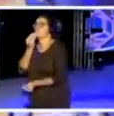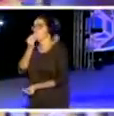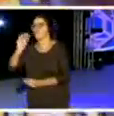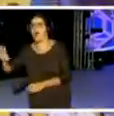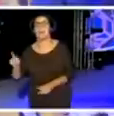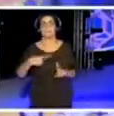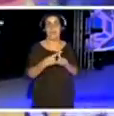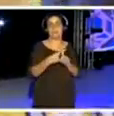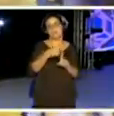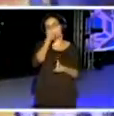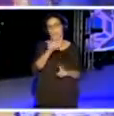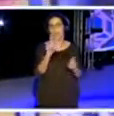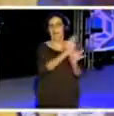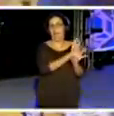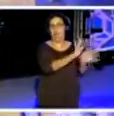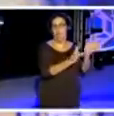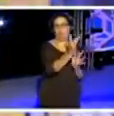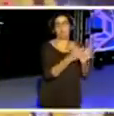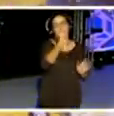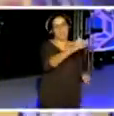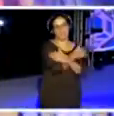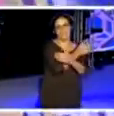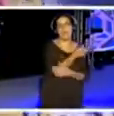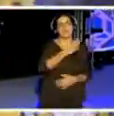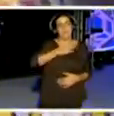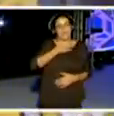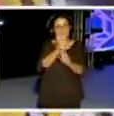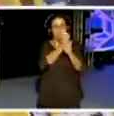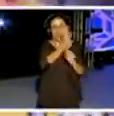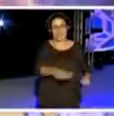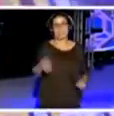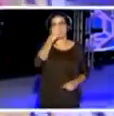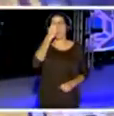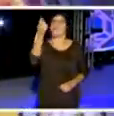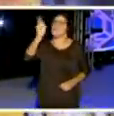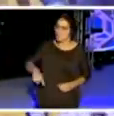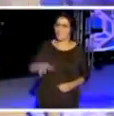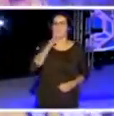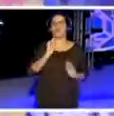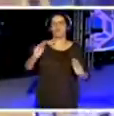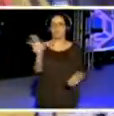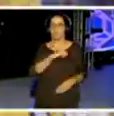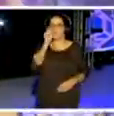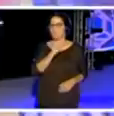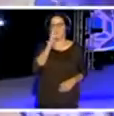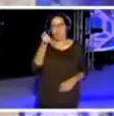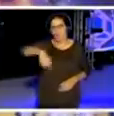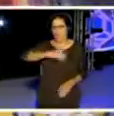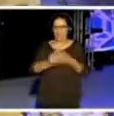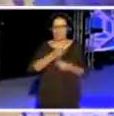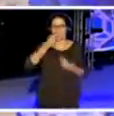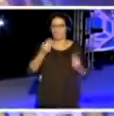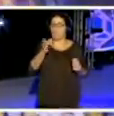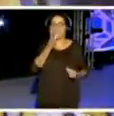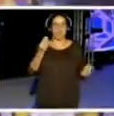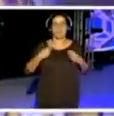esta noche. Y a nuestra murga infantil Los Bambas por ese premio de interpretación y por hacerlo también, porque mi vida